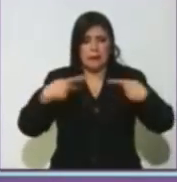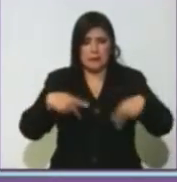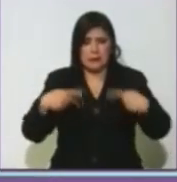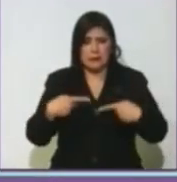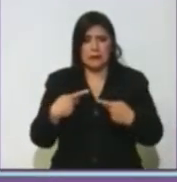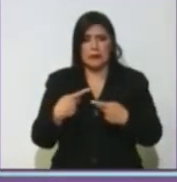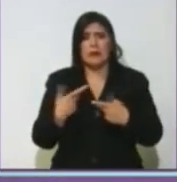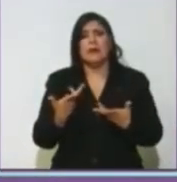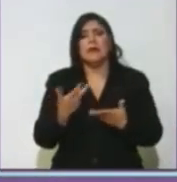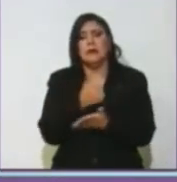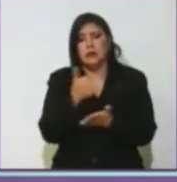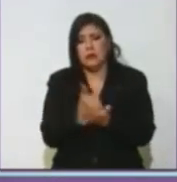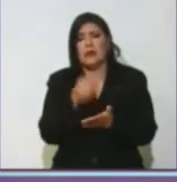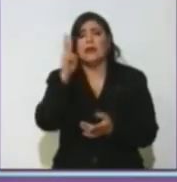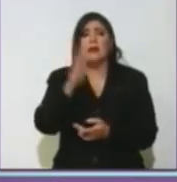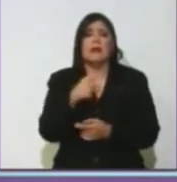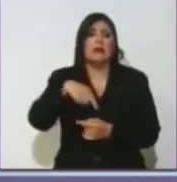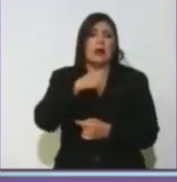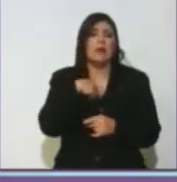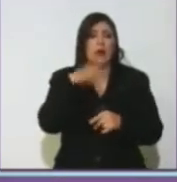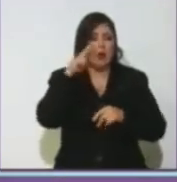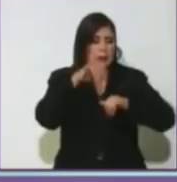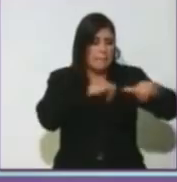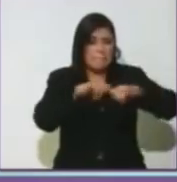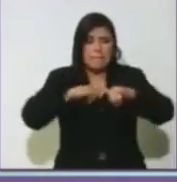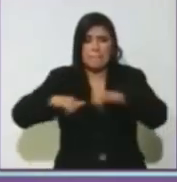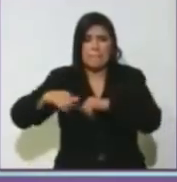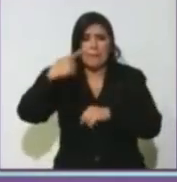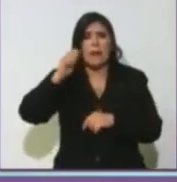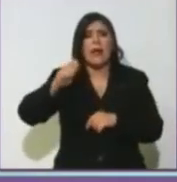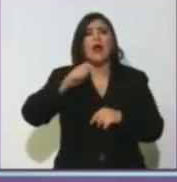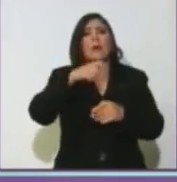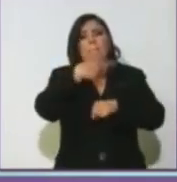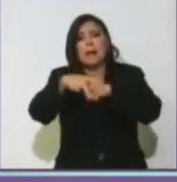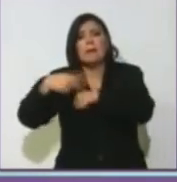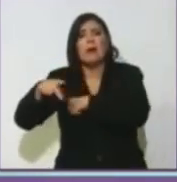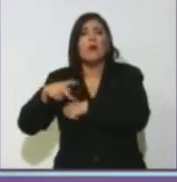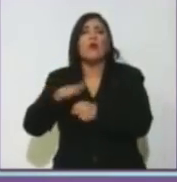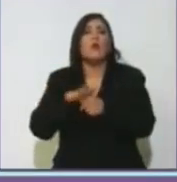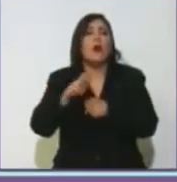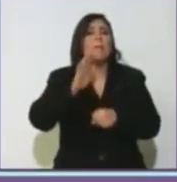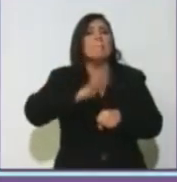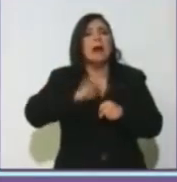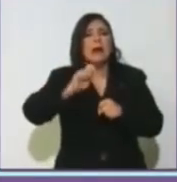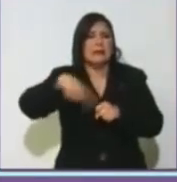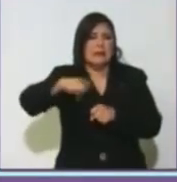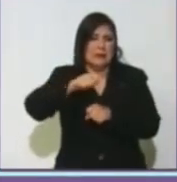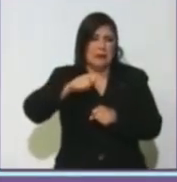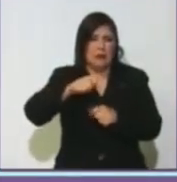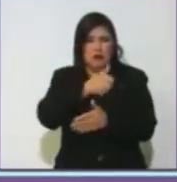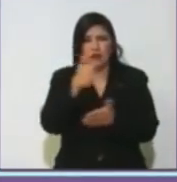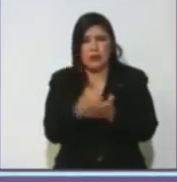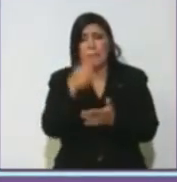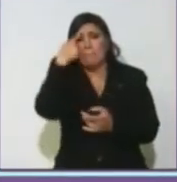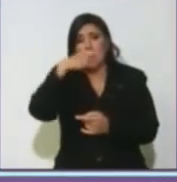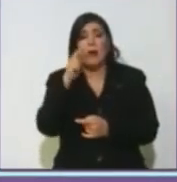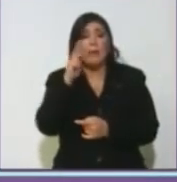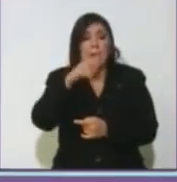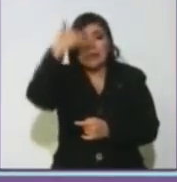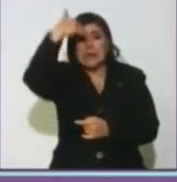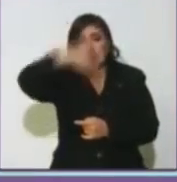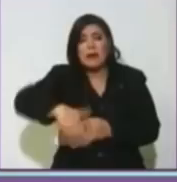estableceremos una atlas en todas las zonas de alto riesgo para saber cual precisamente es el